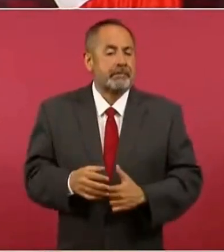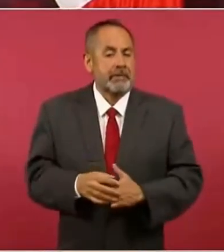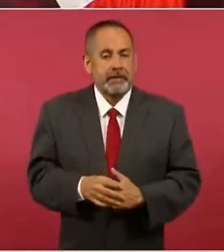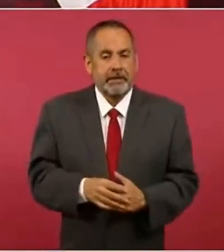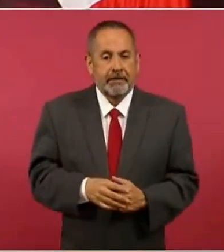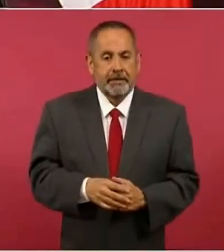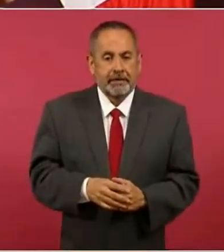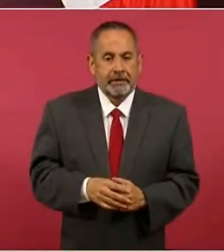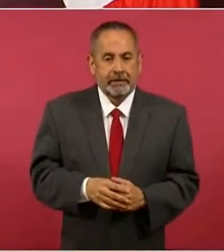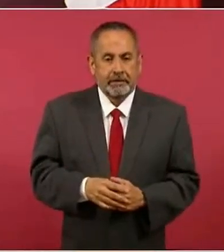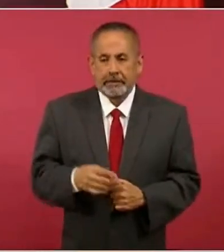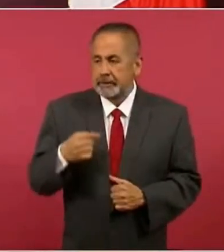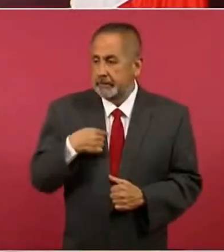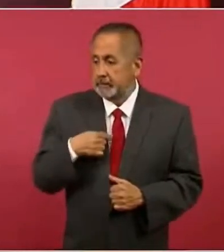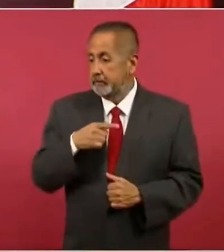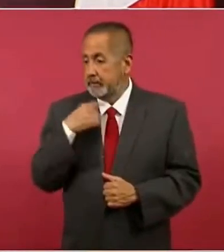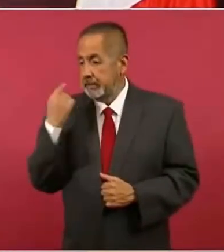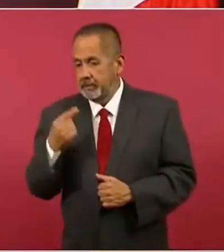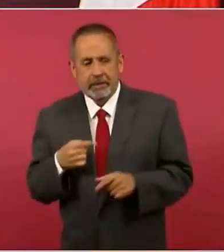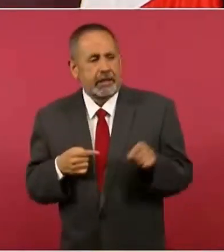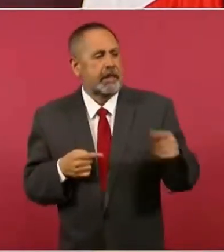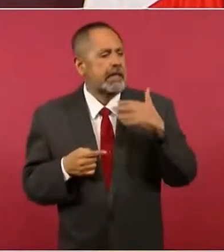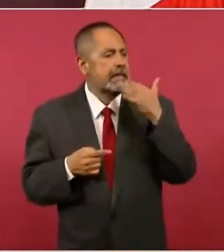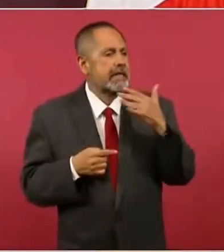el perder así